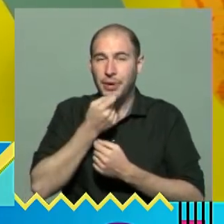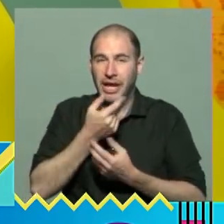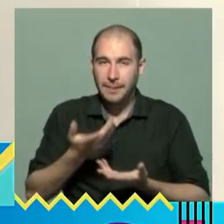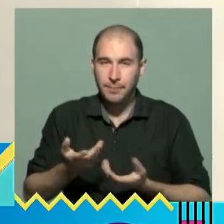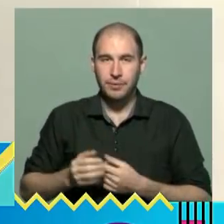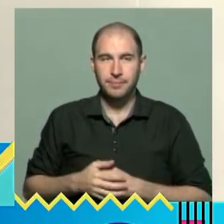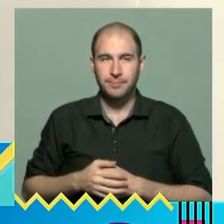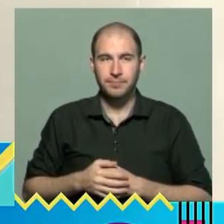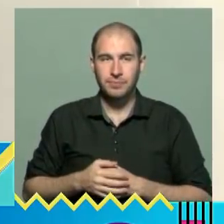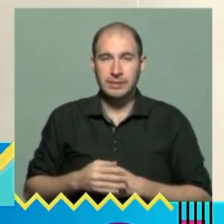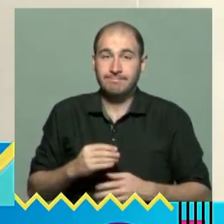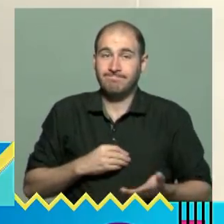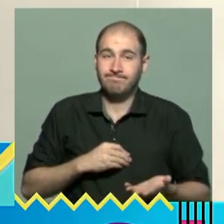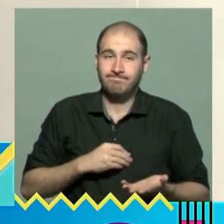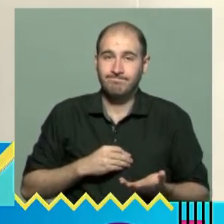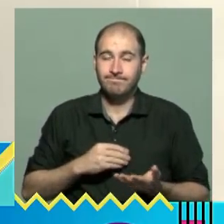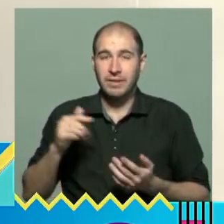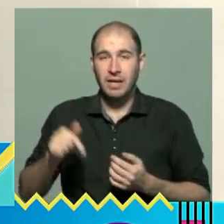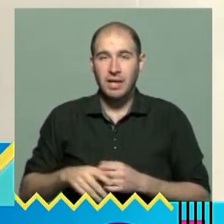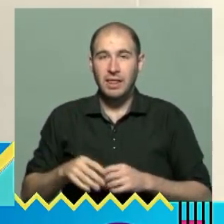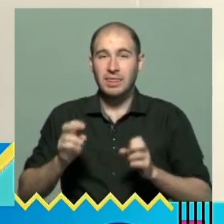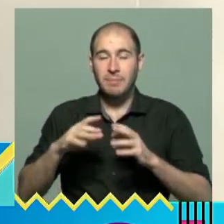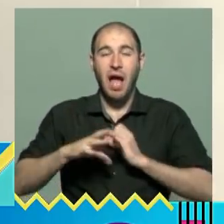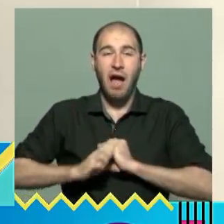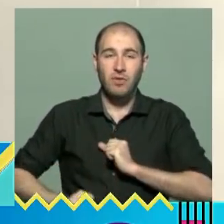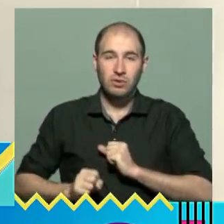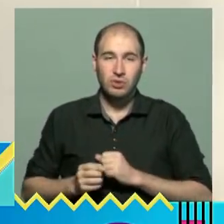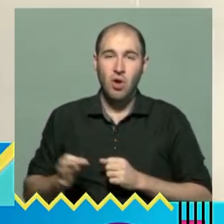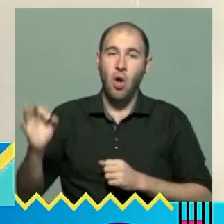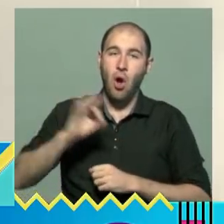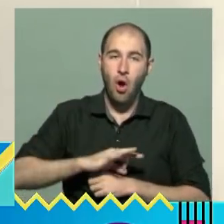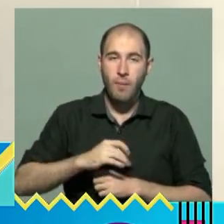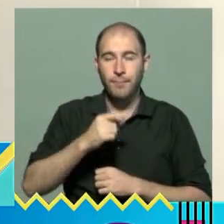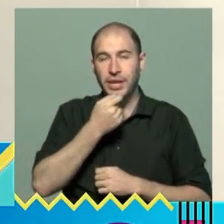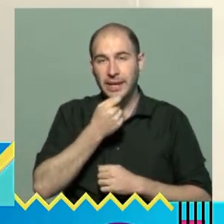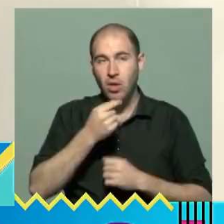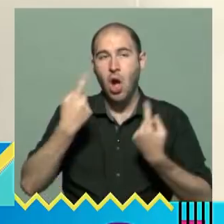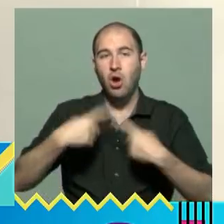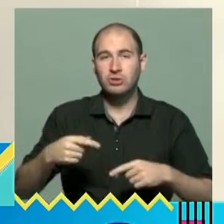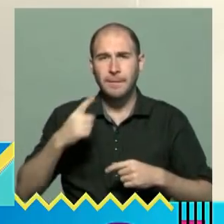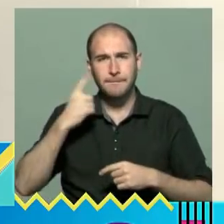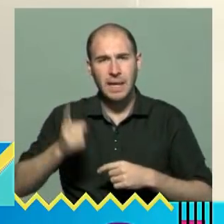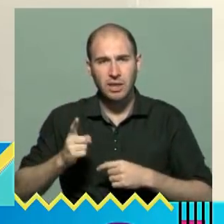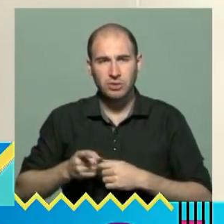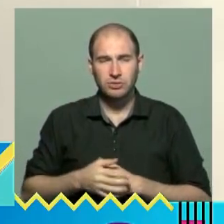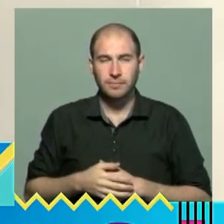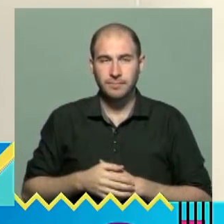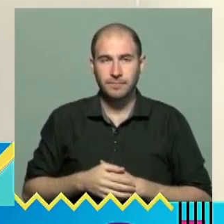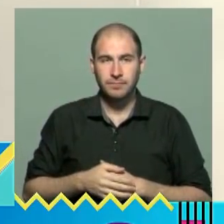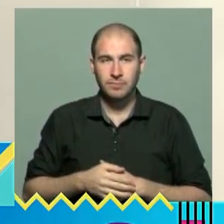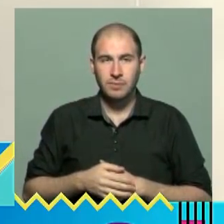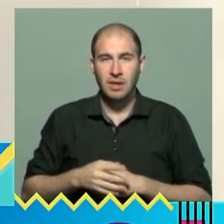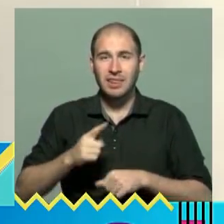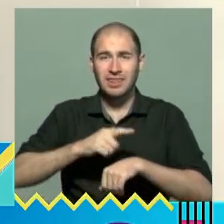que lamentablemente tengamos que pasar por una situación de aborto o que tengamos que pasar por situaciones de riesgo, digamos que a